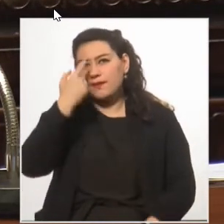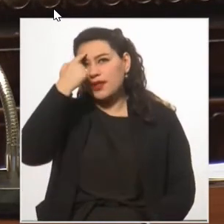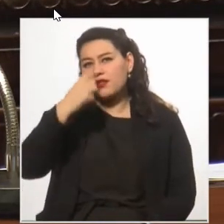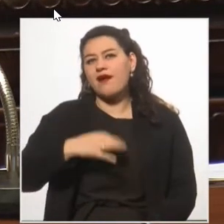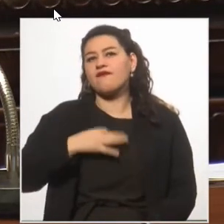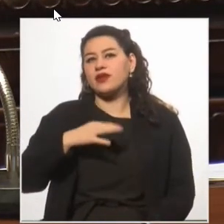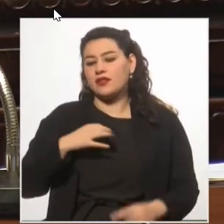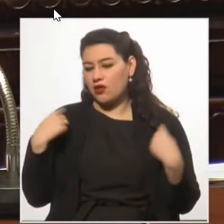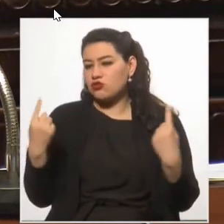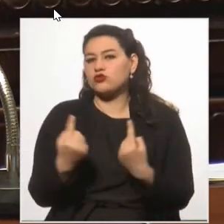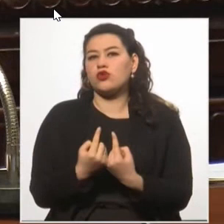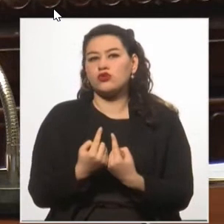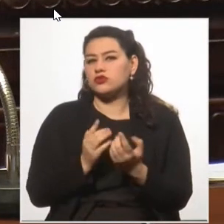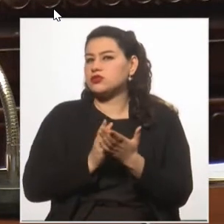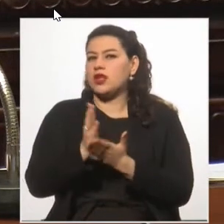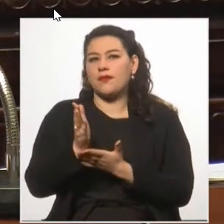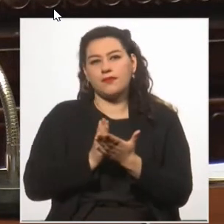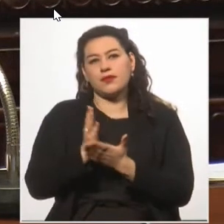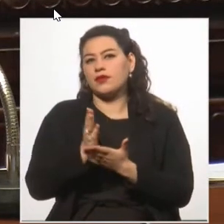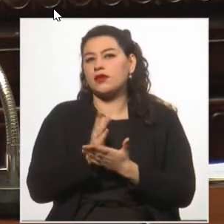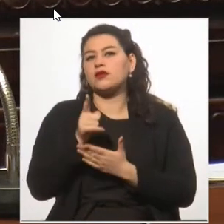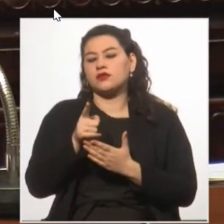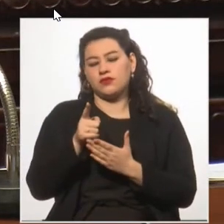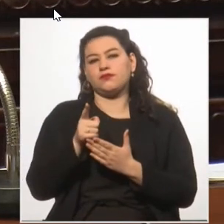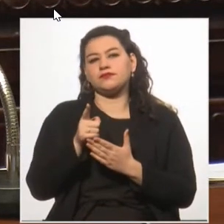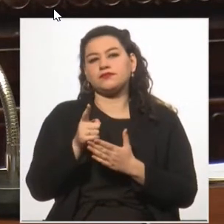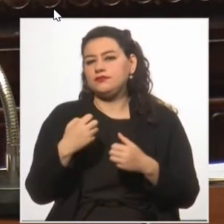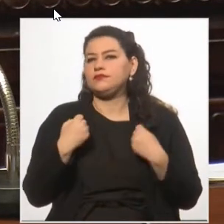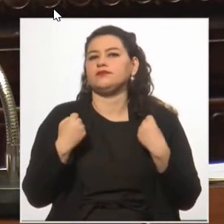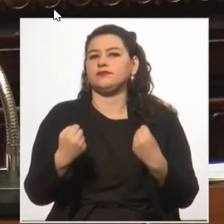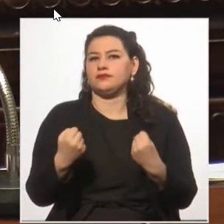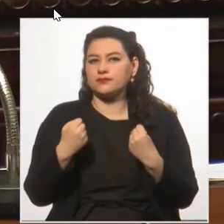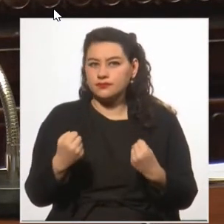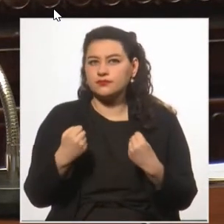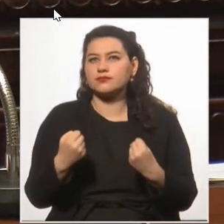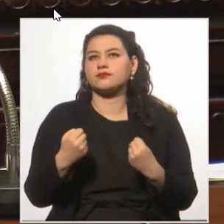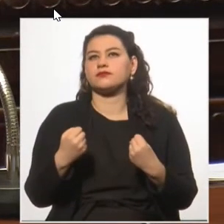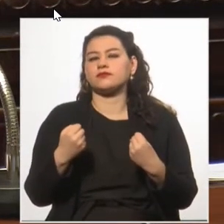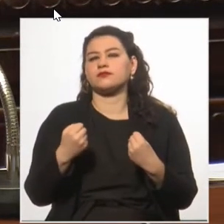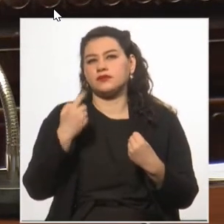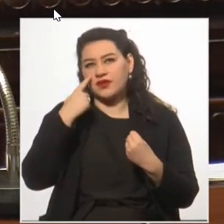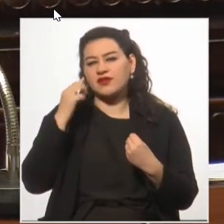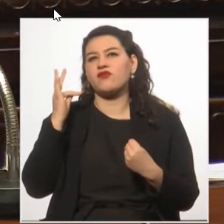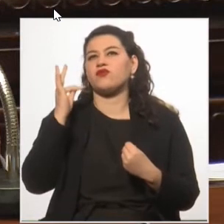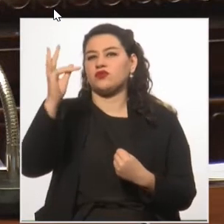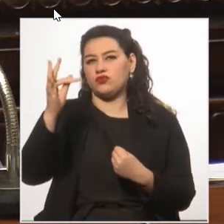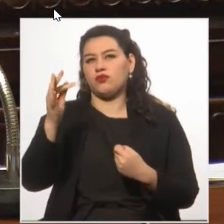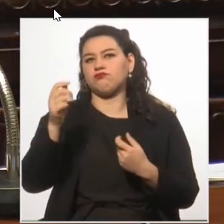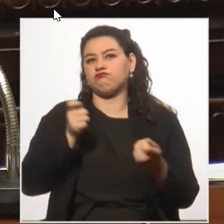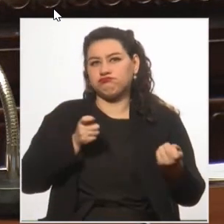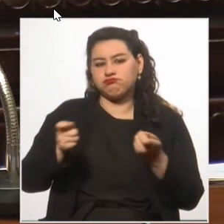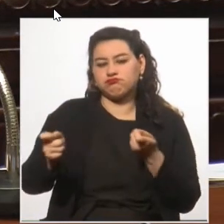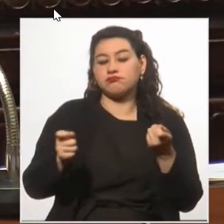vida como vosotros, será siempre la fecundidad, la fuerza, el dominio del porvenir.